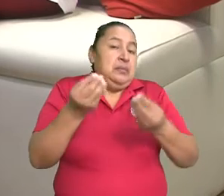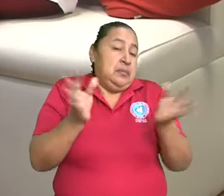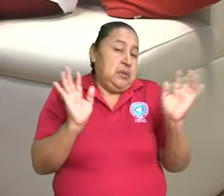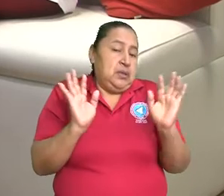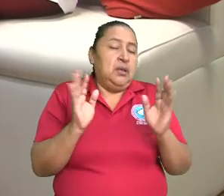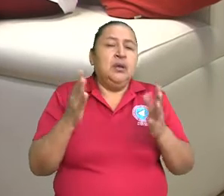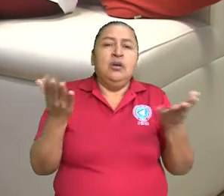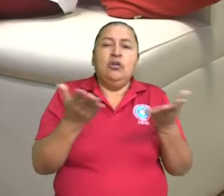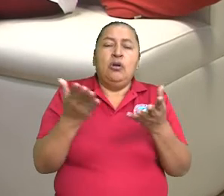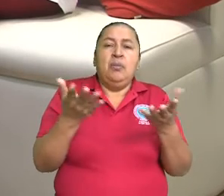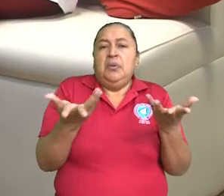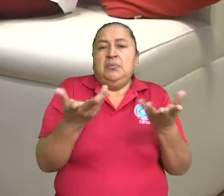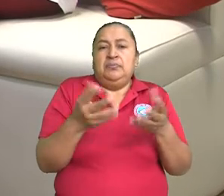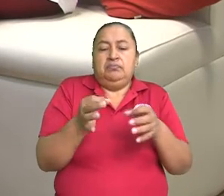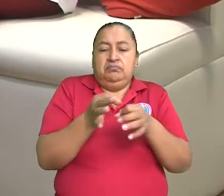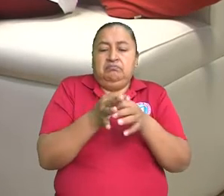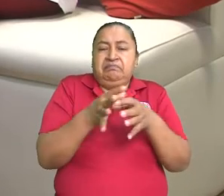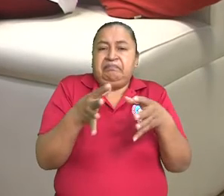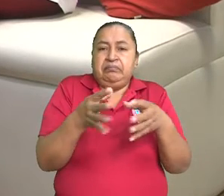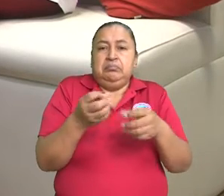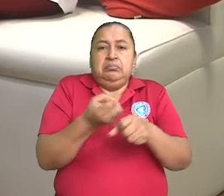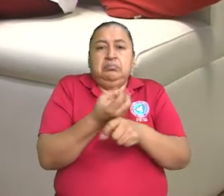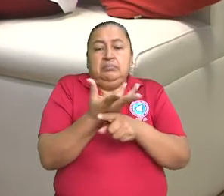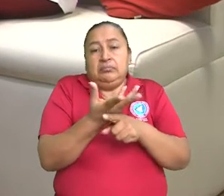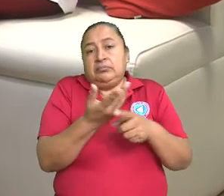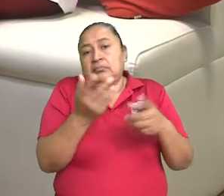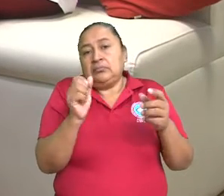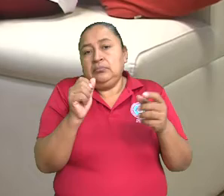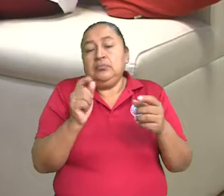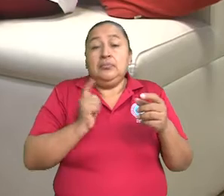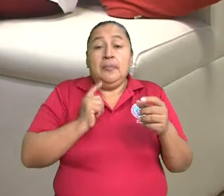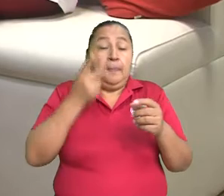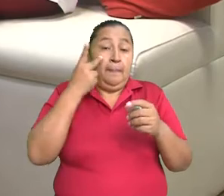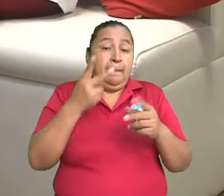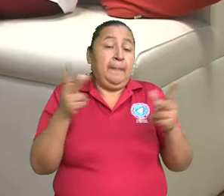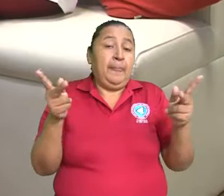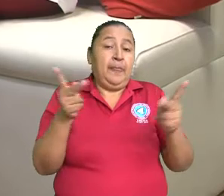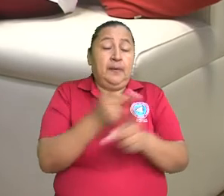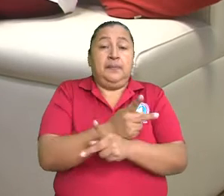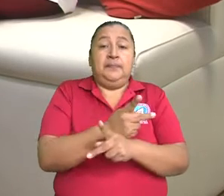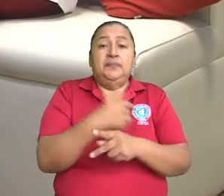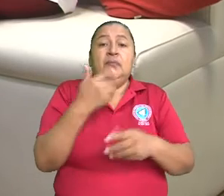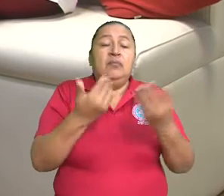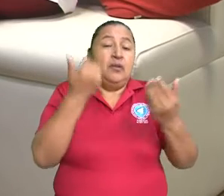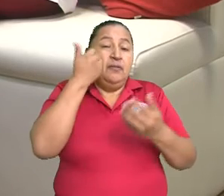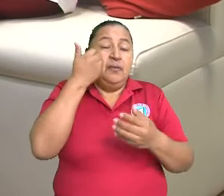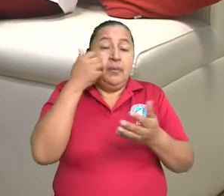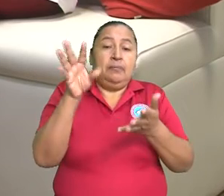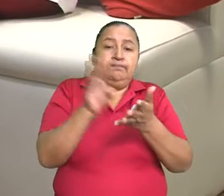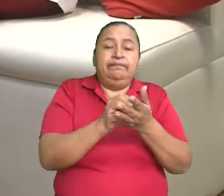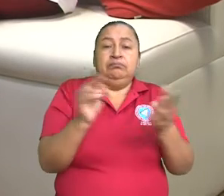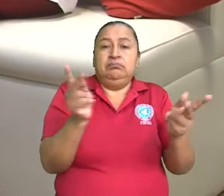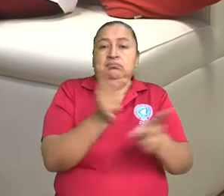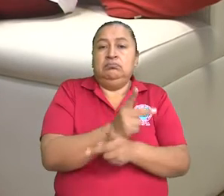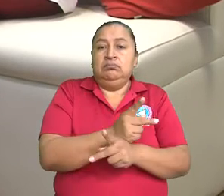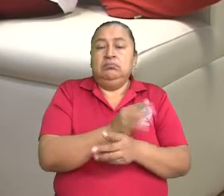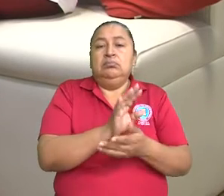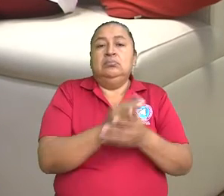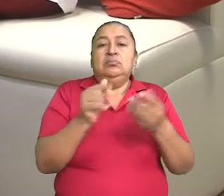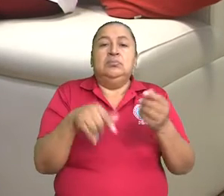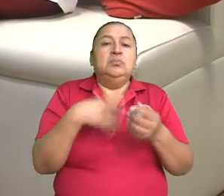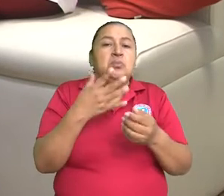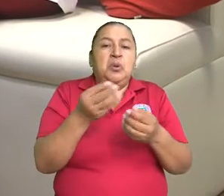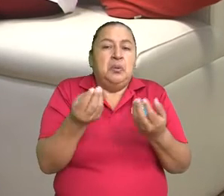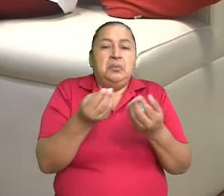es el tamaño, doctora? ¿Tiene que ver con la gravedad de la infección? ¿El tamaño de la